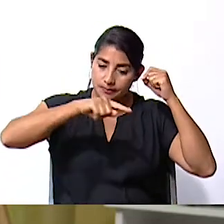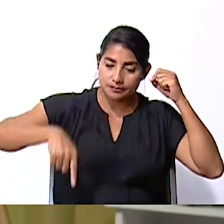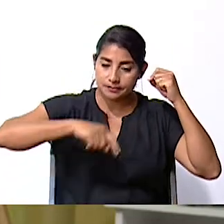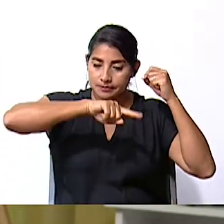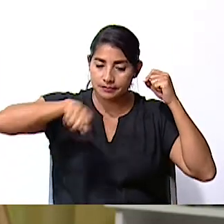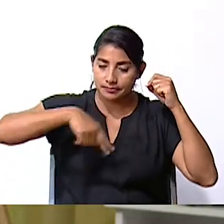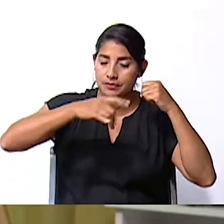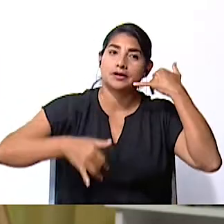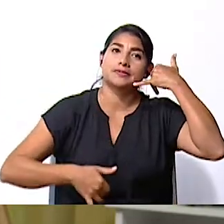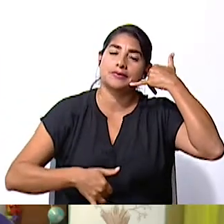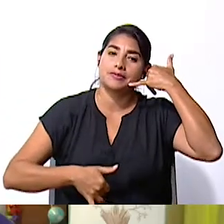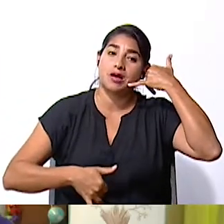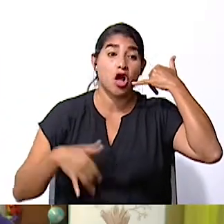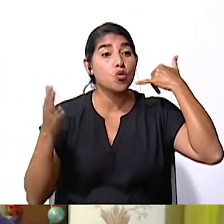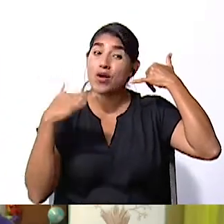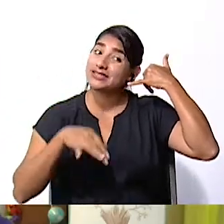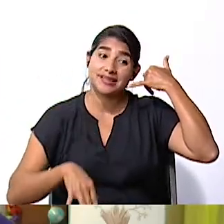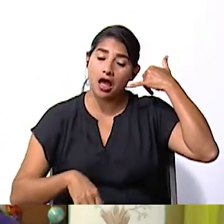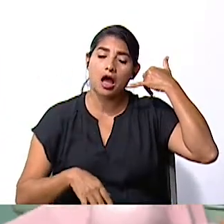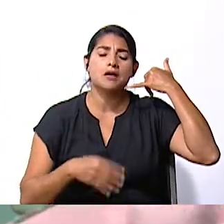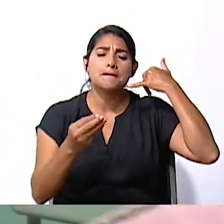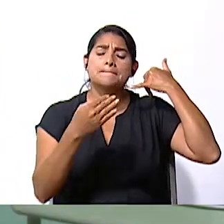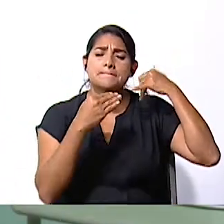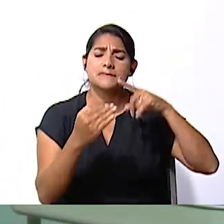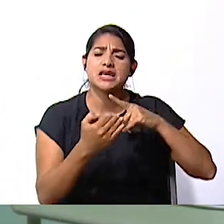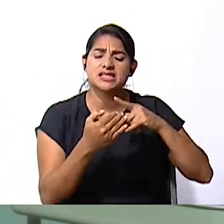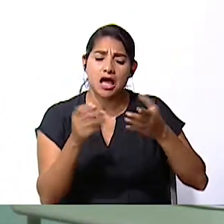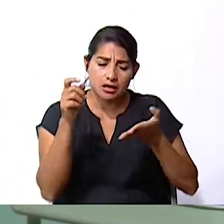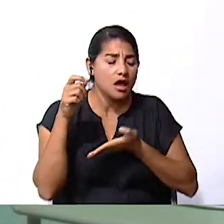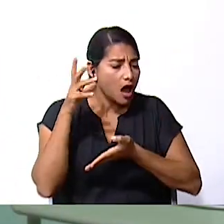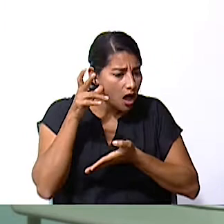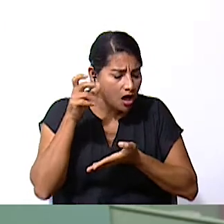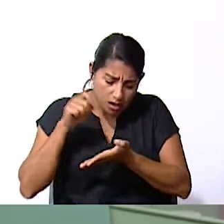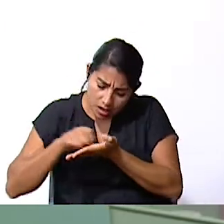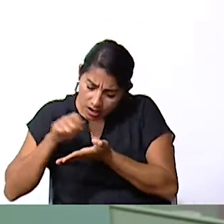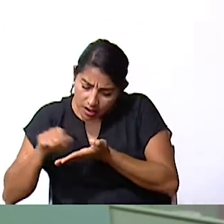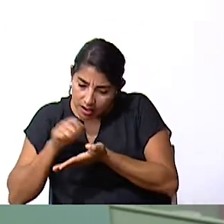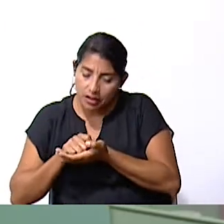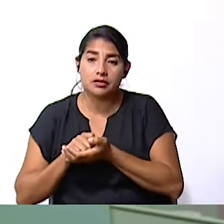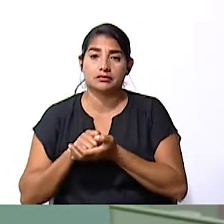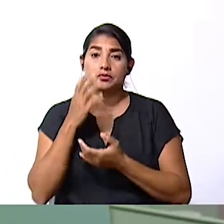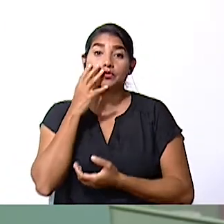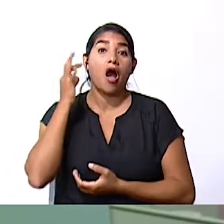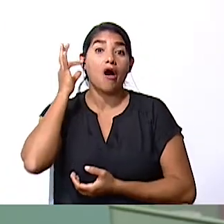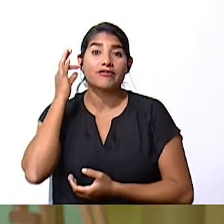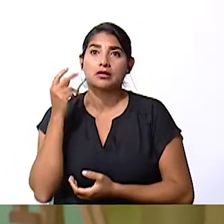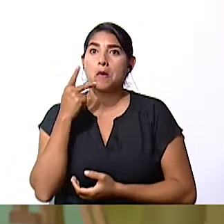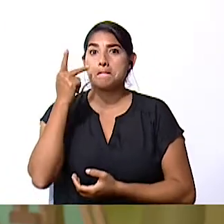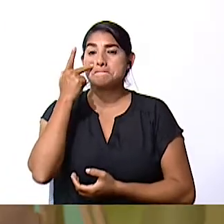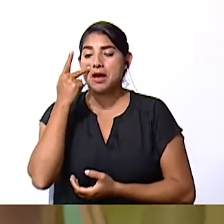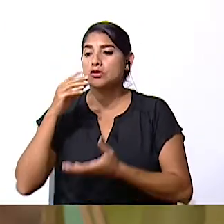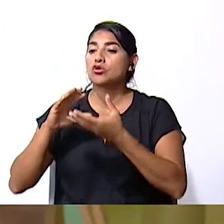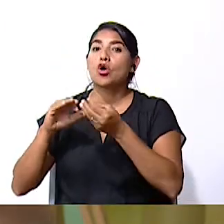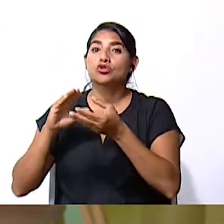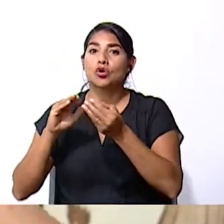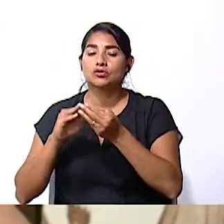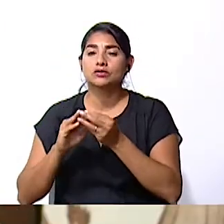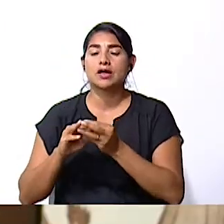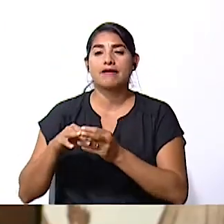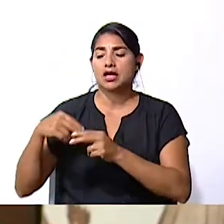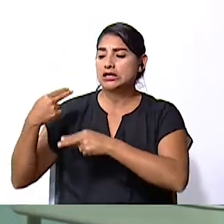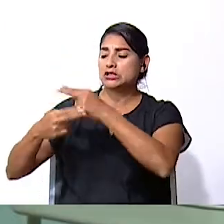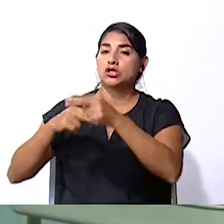recados si la persona a la que llamaban no estaba. También era más común que nuestros abuelos o papás nos contaran